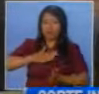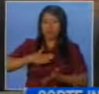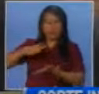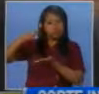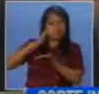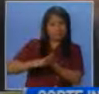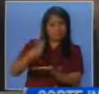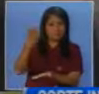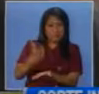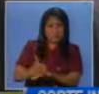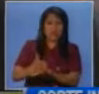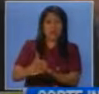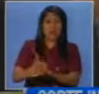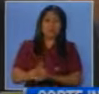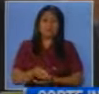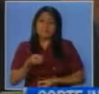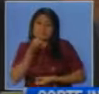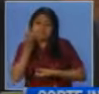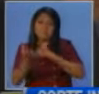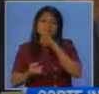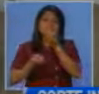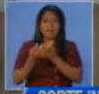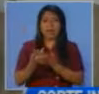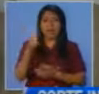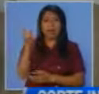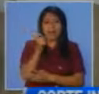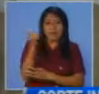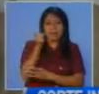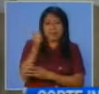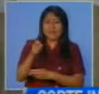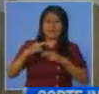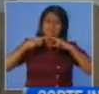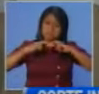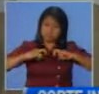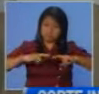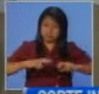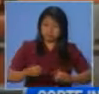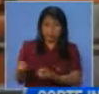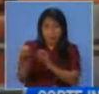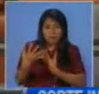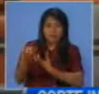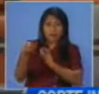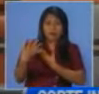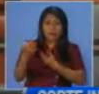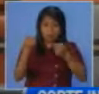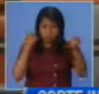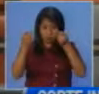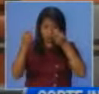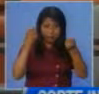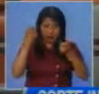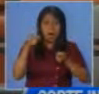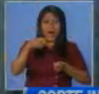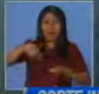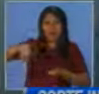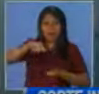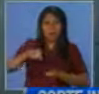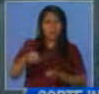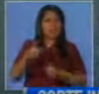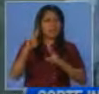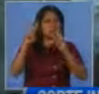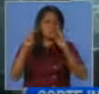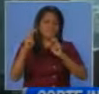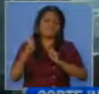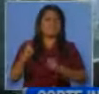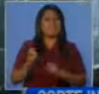proceso, argumentando que es necesario un informe previo de Contraloría cuando se trata de un caso de